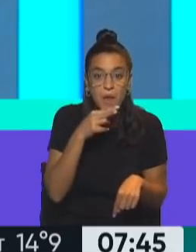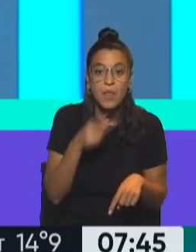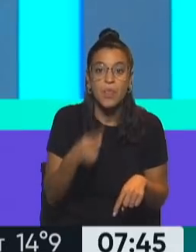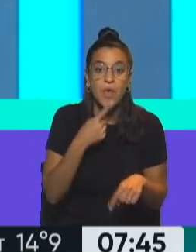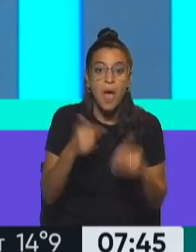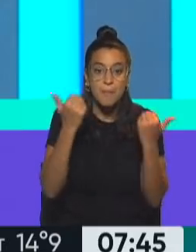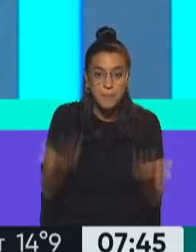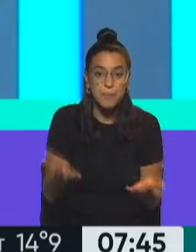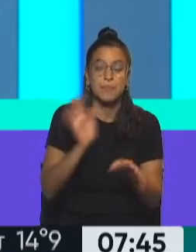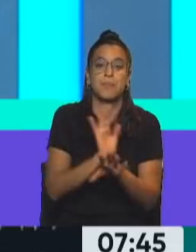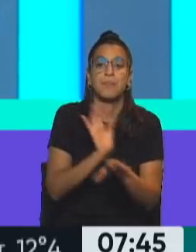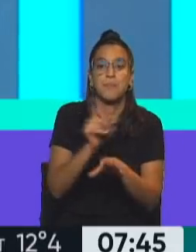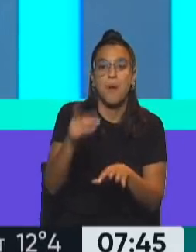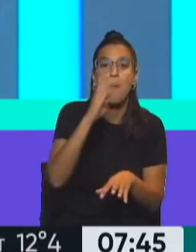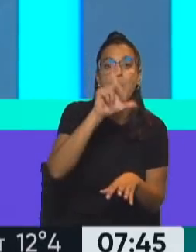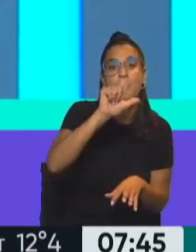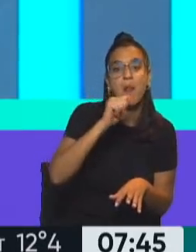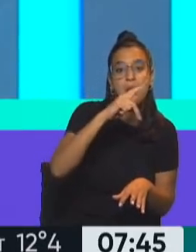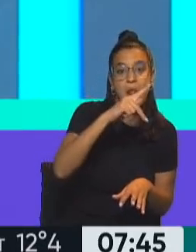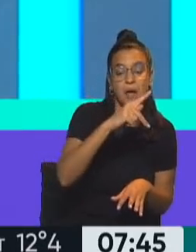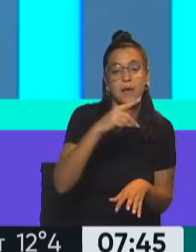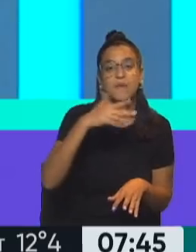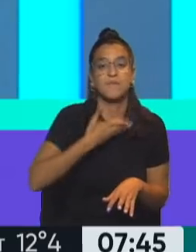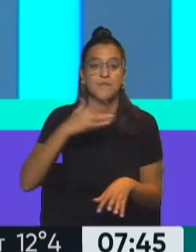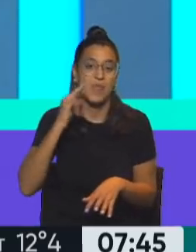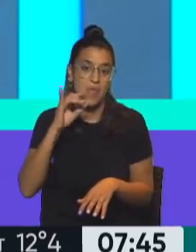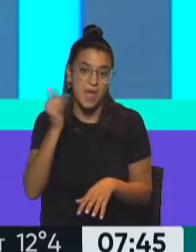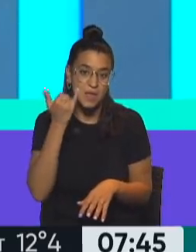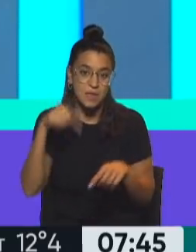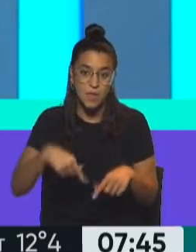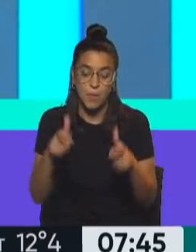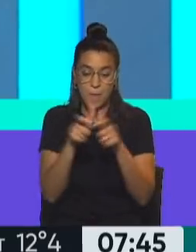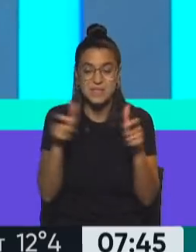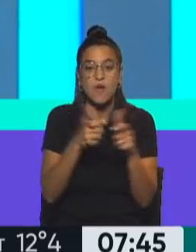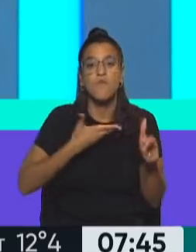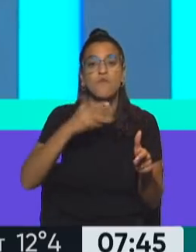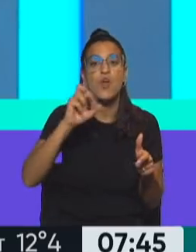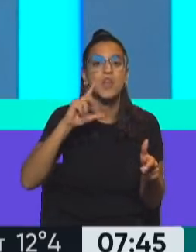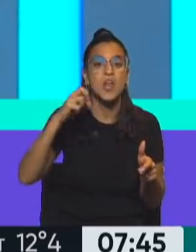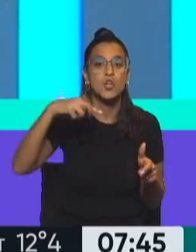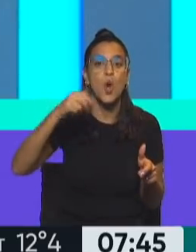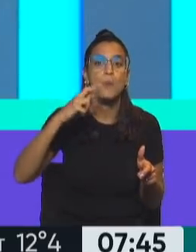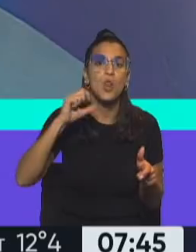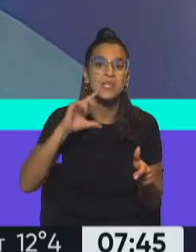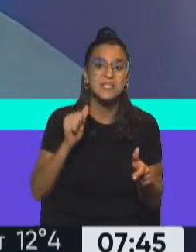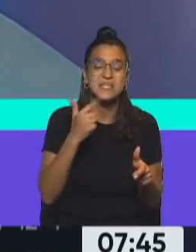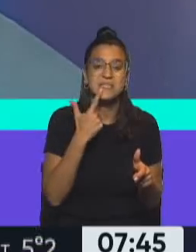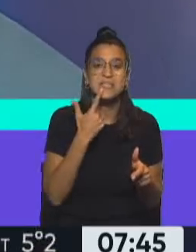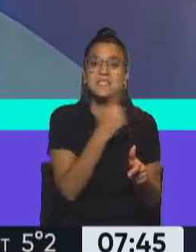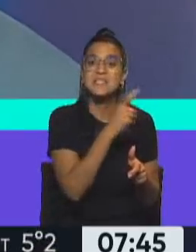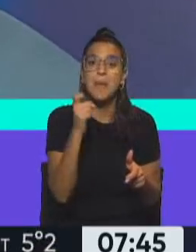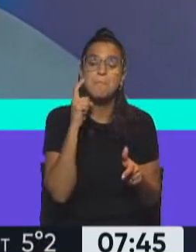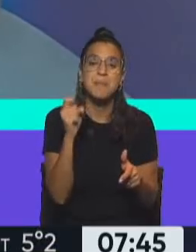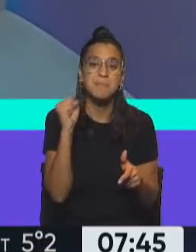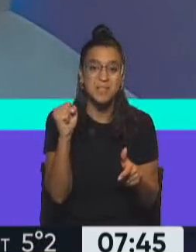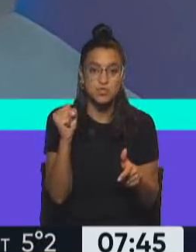Alfredo el Black Friday me voy a Florianópolis Florianópolis 100.000 pesos muy difícil